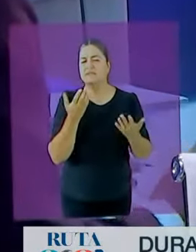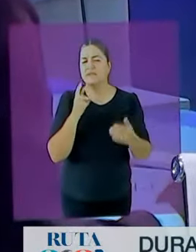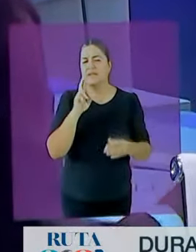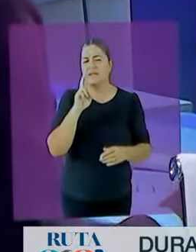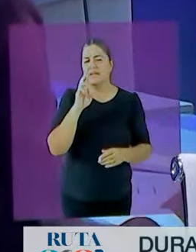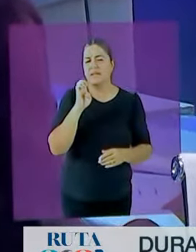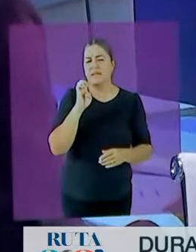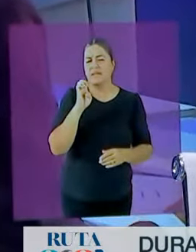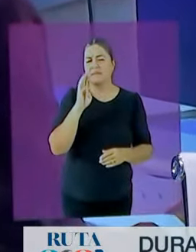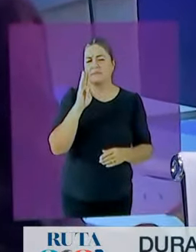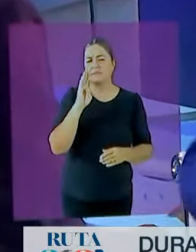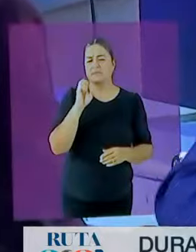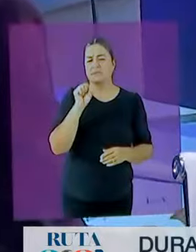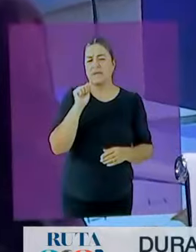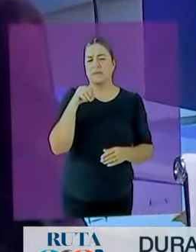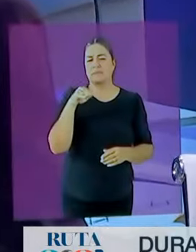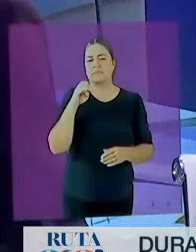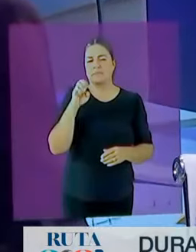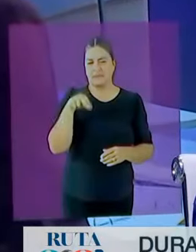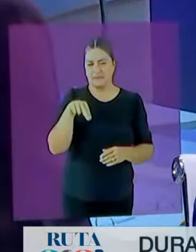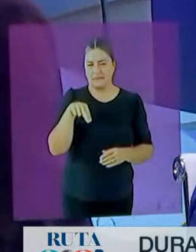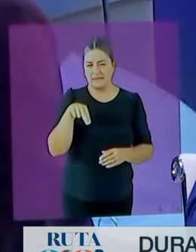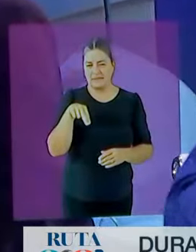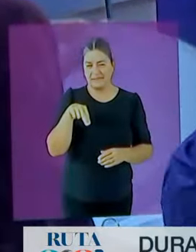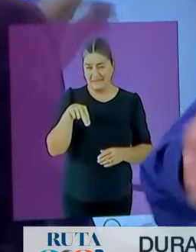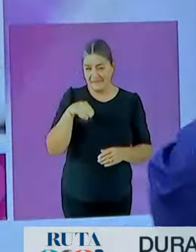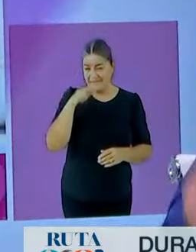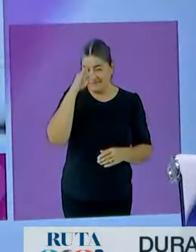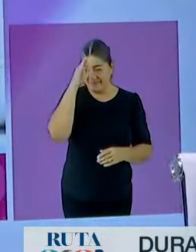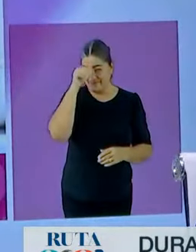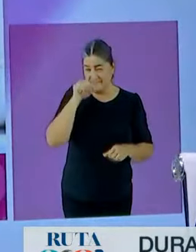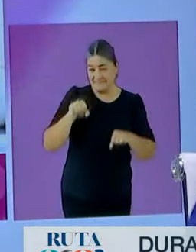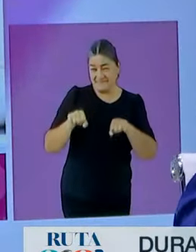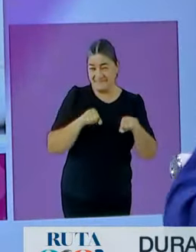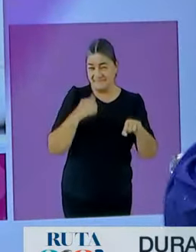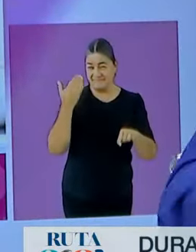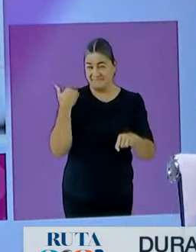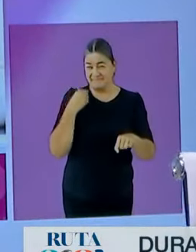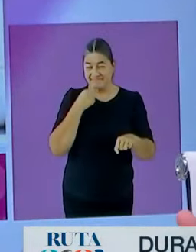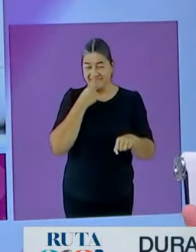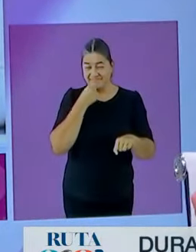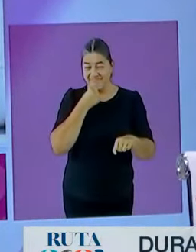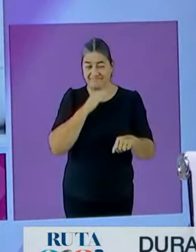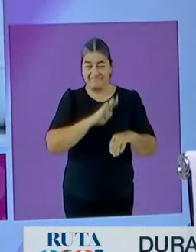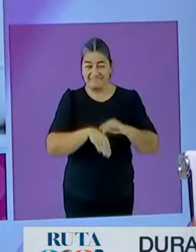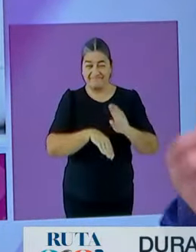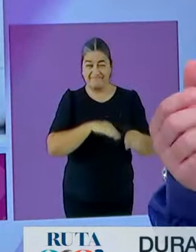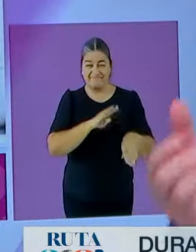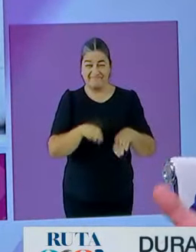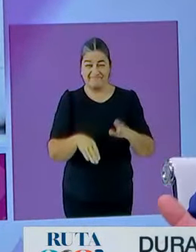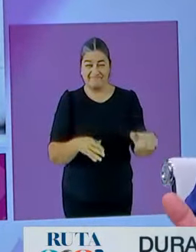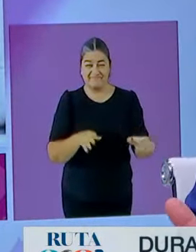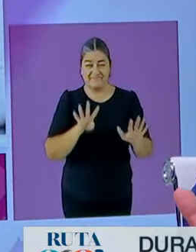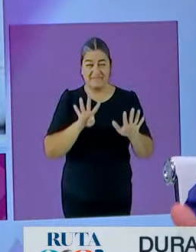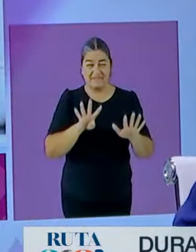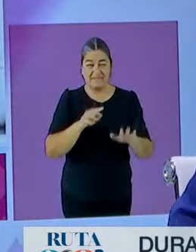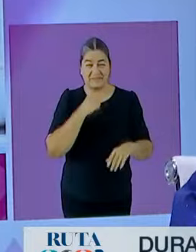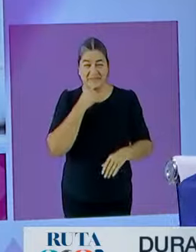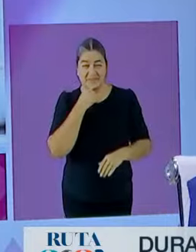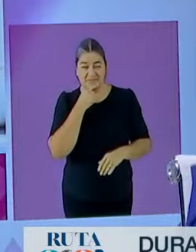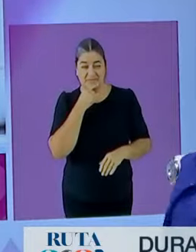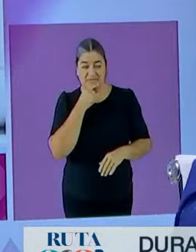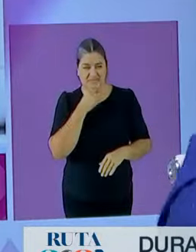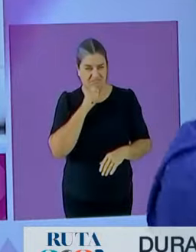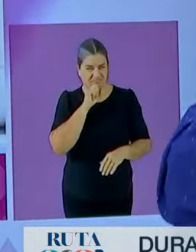había un órgano garante que obliga a dar a condición. Aquí, hasta el Tren Maya lo hacen de Seguridad Nacional. Que nos explique Gaby por